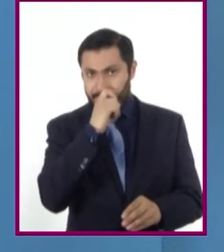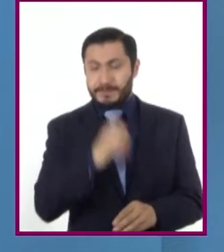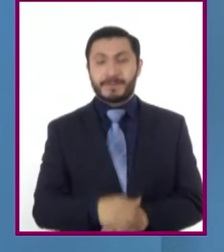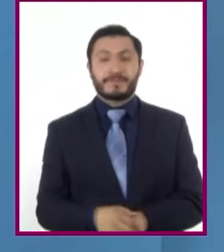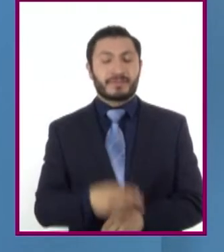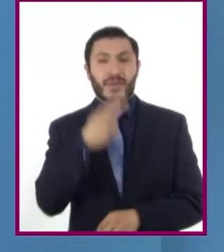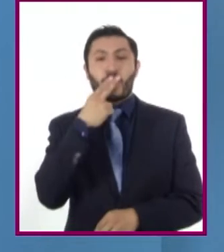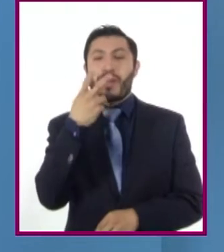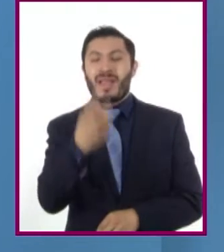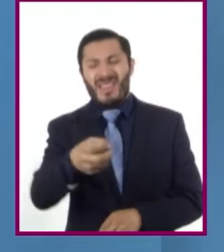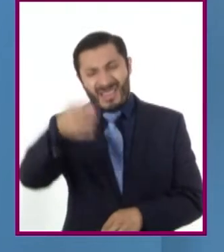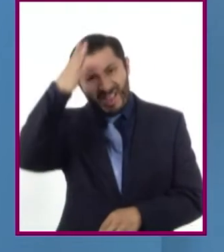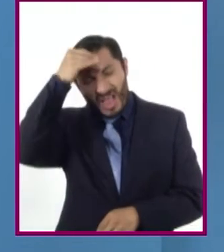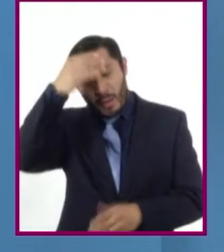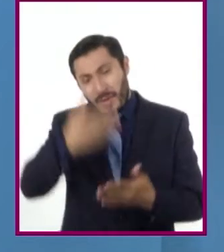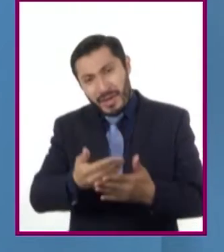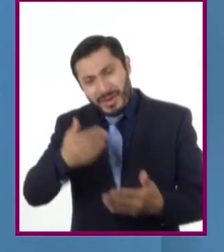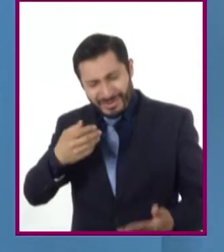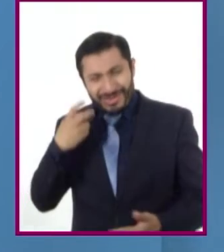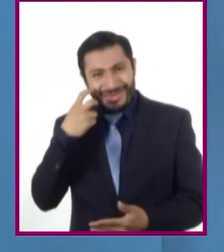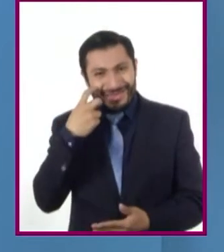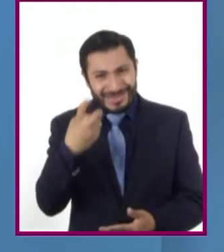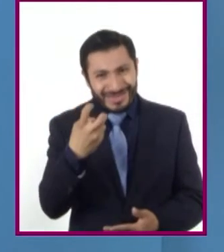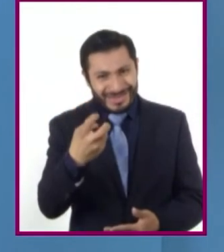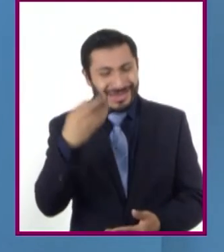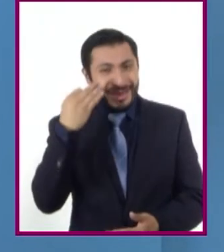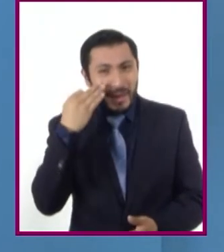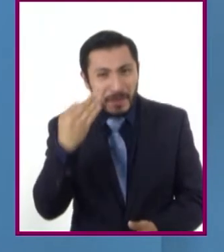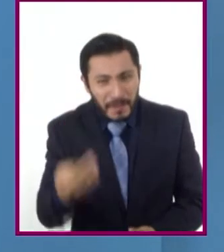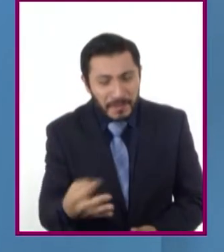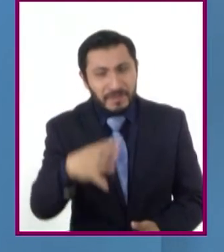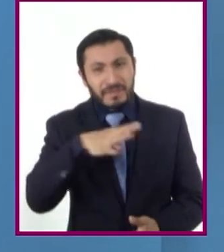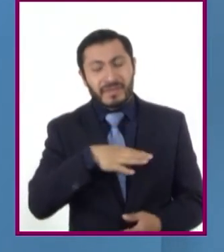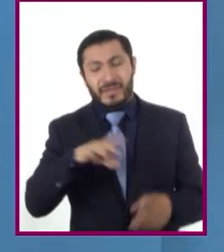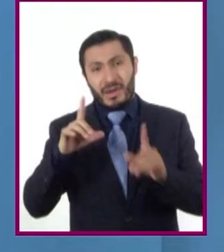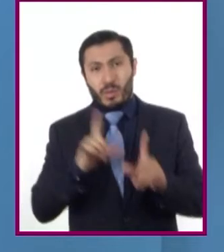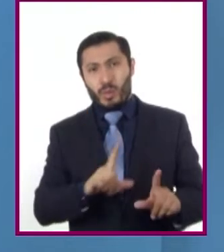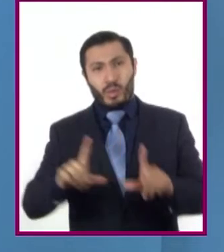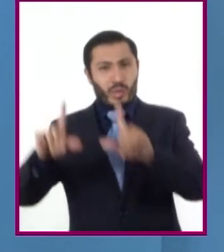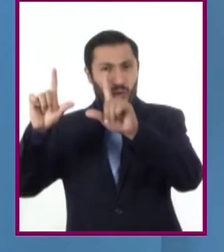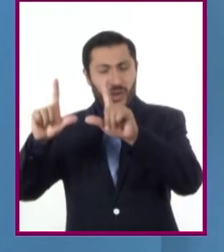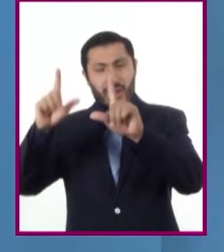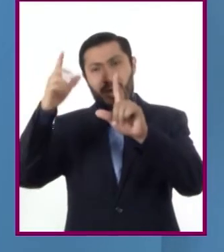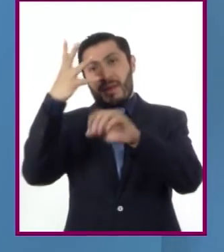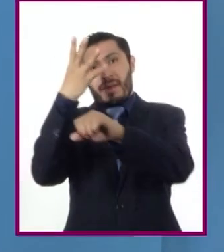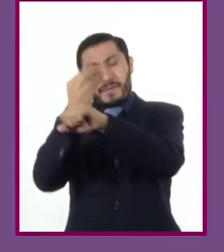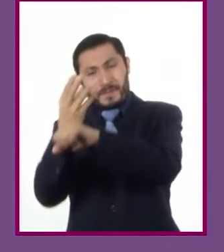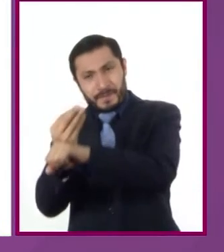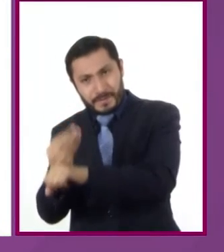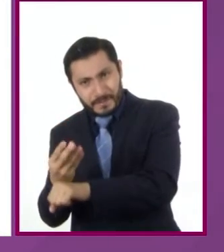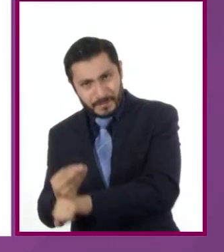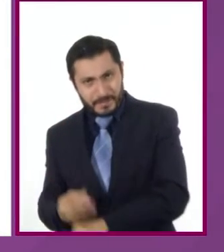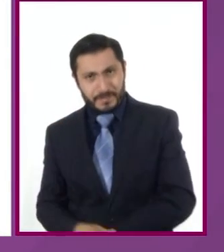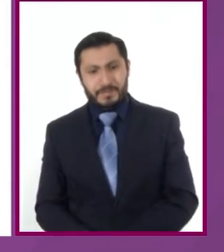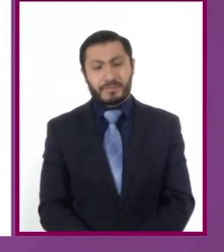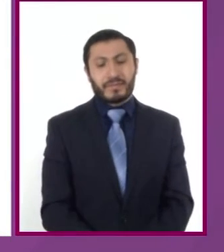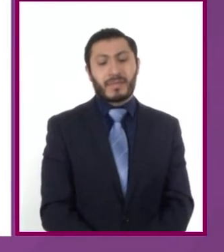Aplicando lo aprendido en este ejercicio anterior, completemos la siguiente tabla de proporcionalidad.